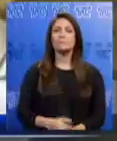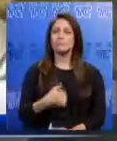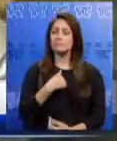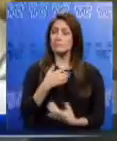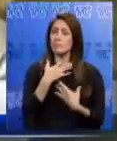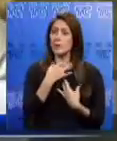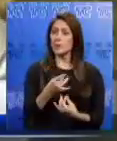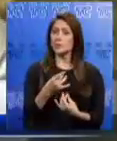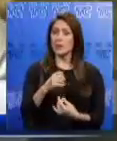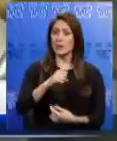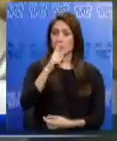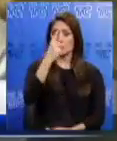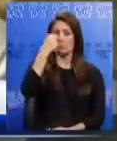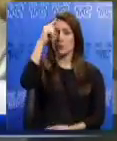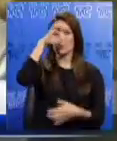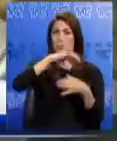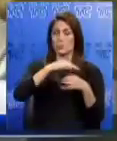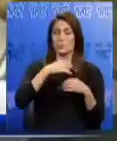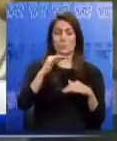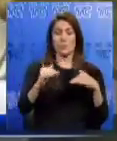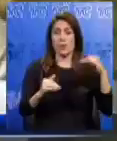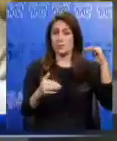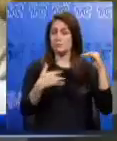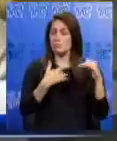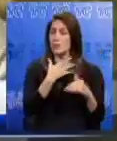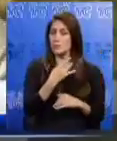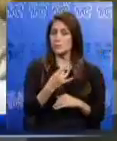idea de haber ganado por 1 millón de votos, más de 1 millón de votos,